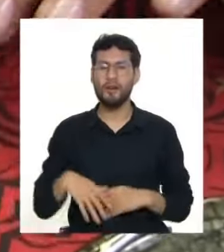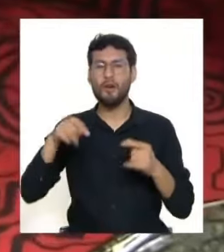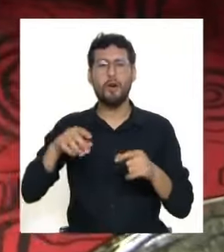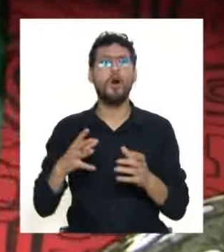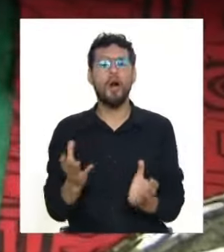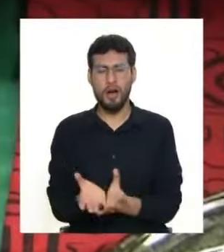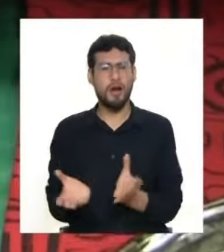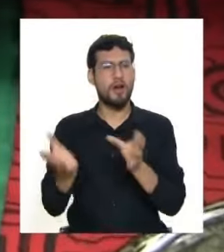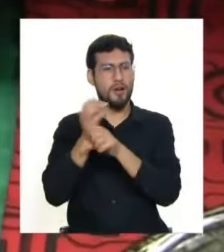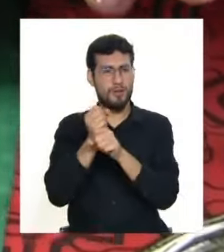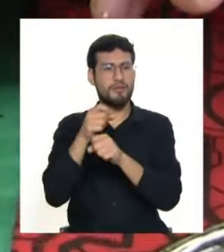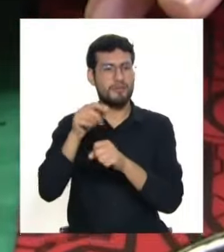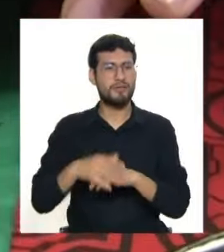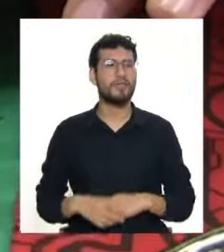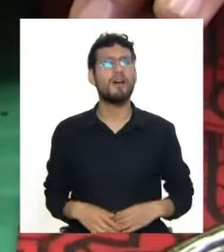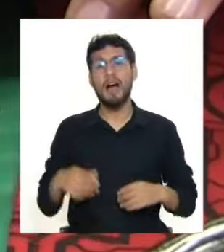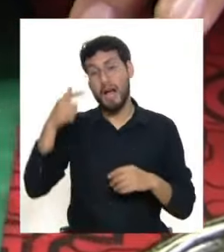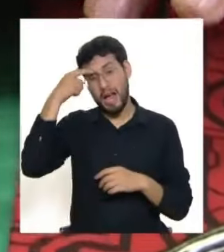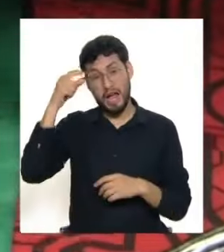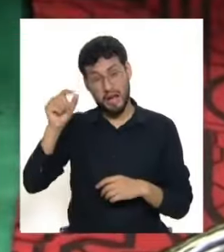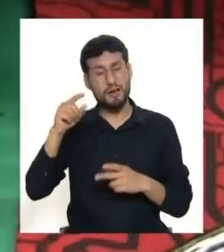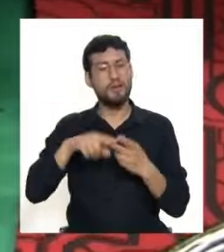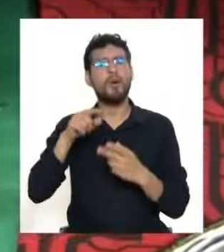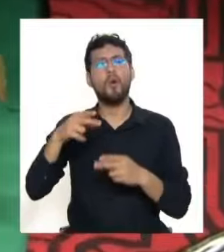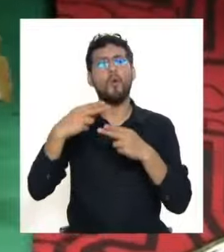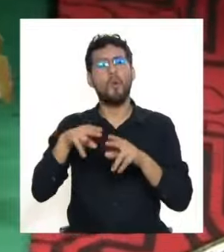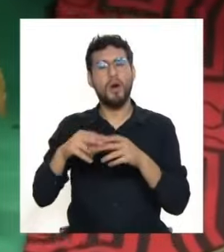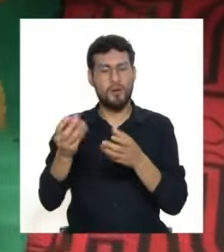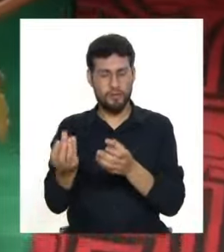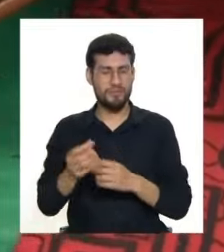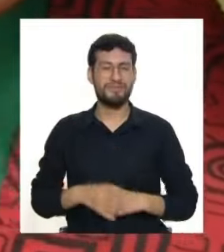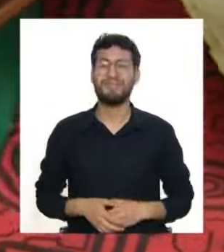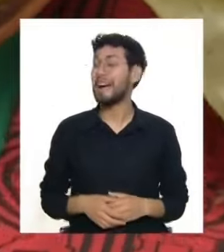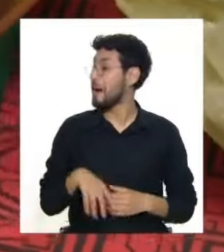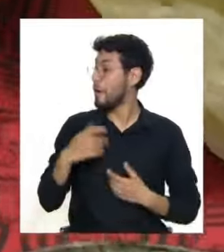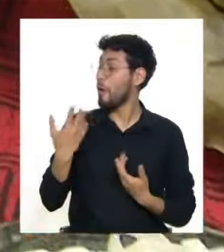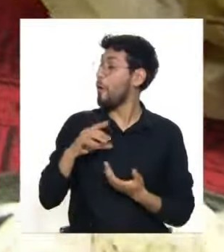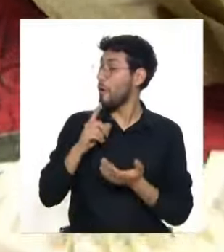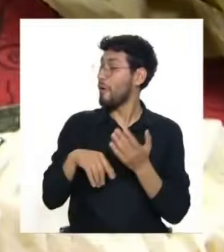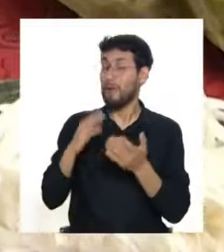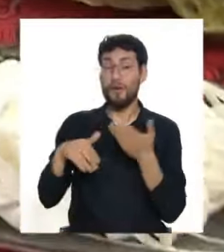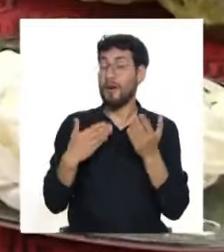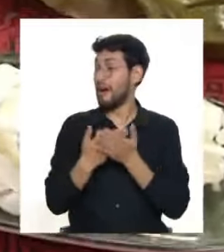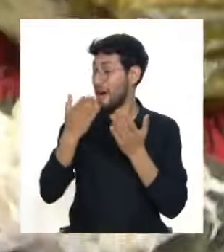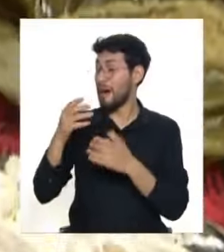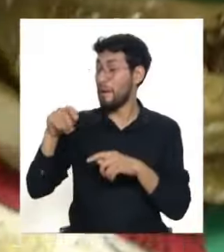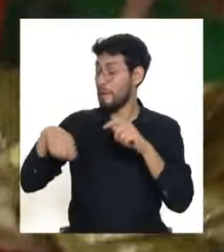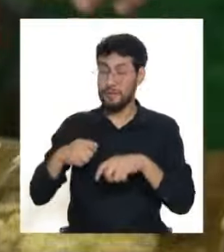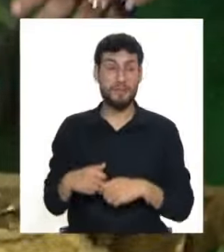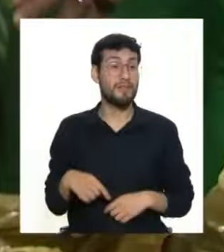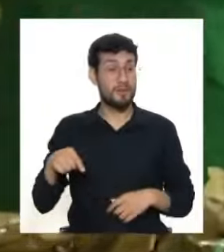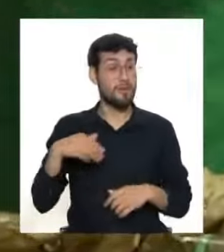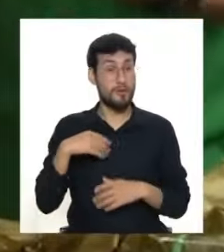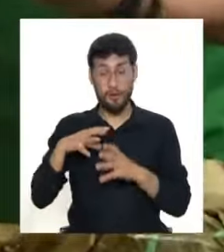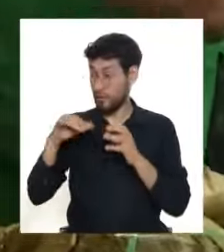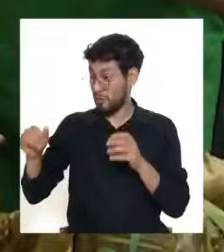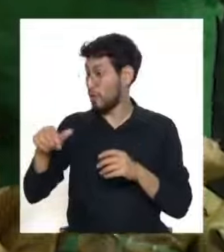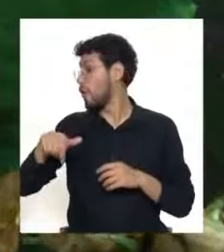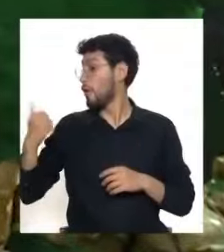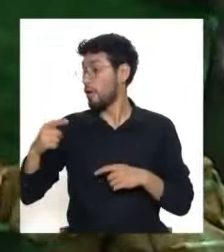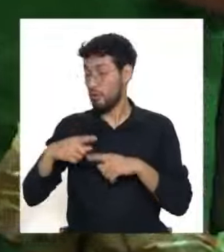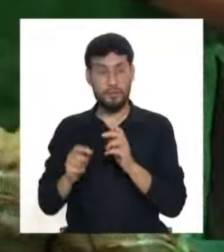hoja de bijao envuelto, su aceituna y su huevo duro. ¿Cuál es el truco, por favor, a todos para que se animen a prepararlo? Porque este tiene yuca, esa es otra